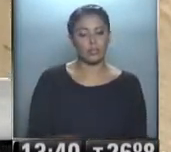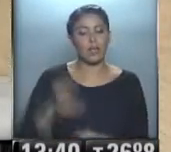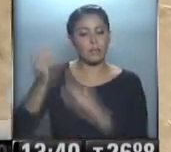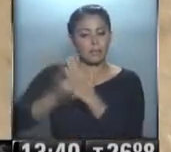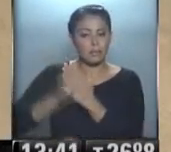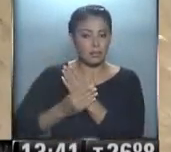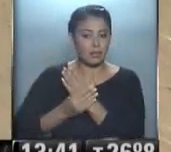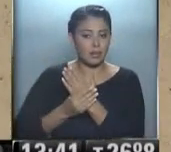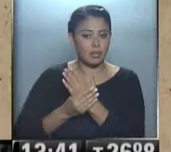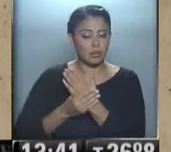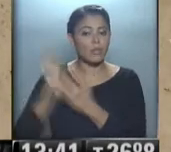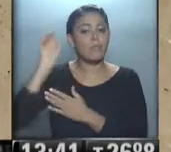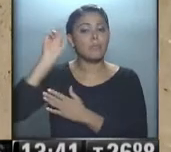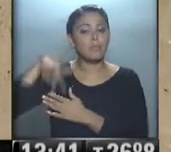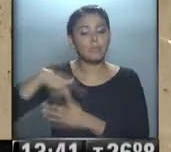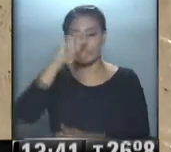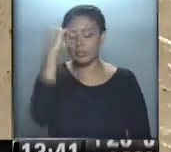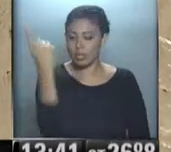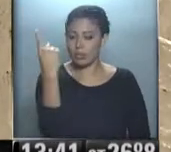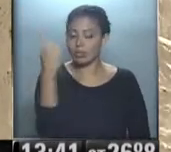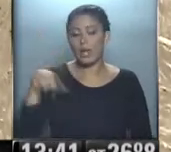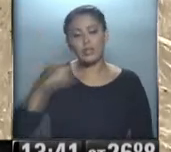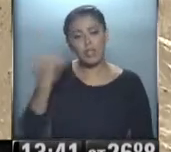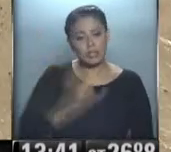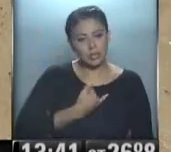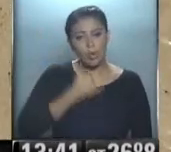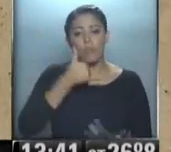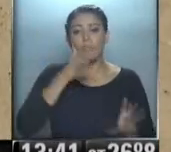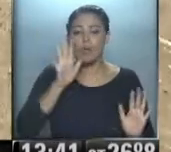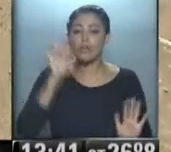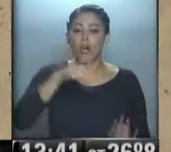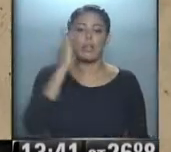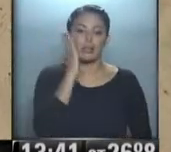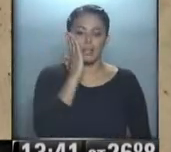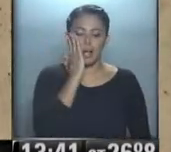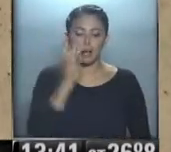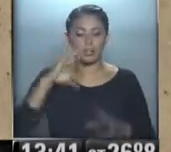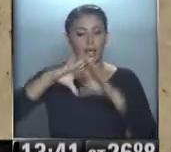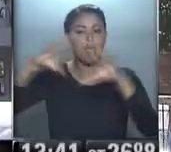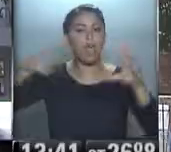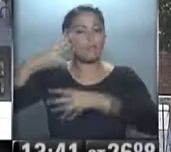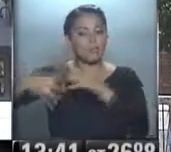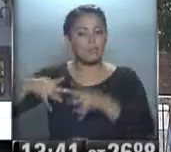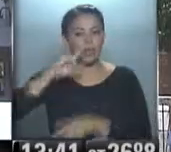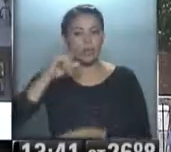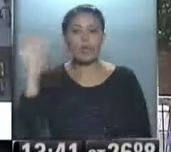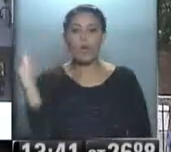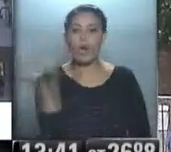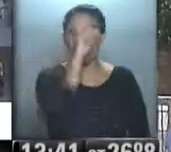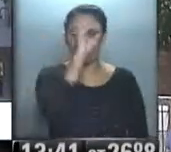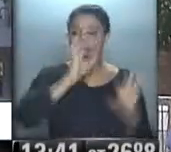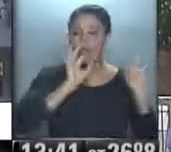Ministerio de Planeamiento de Nación, que nos han dicho que posiblemente estas tardes nos pongan un grupo electrógeno que cubra todo el hospital.